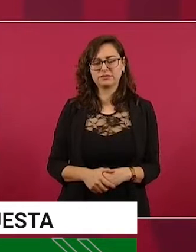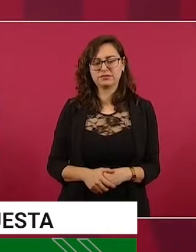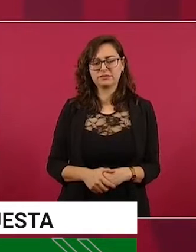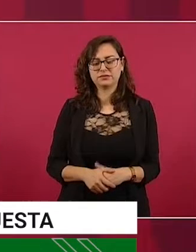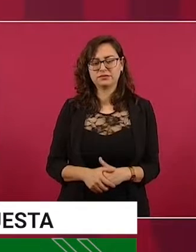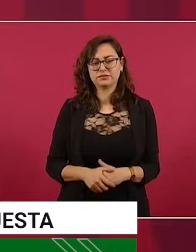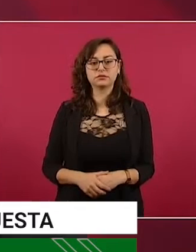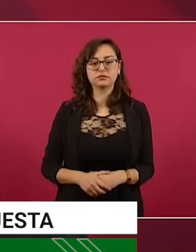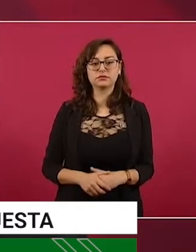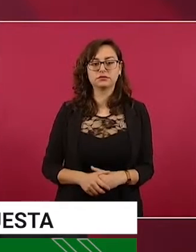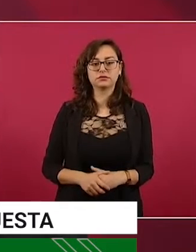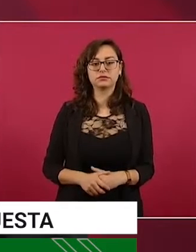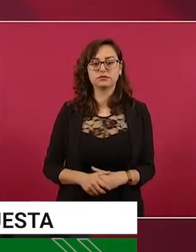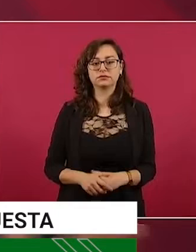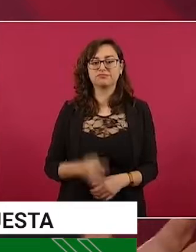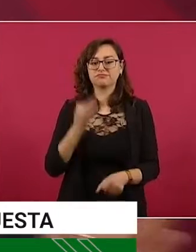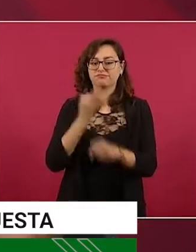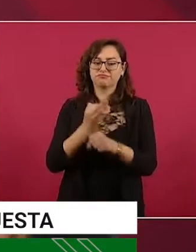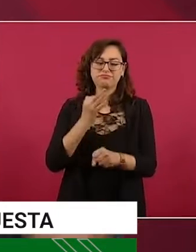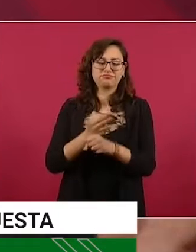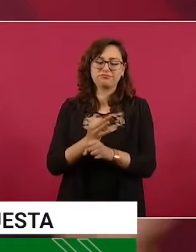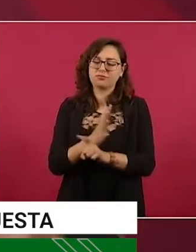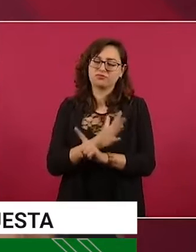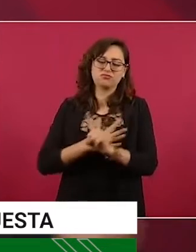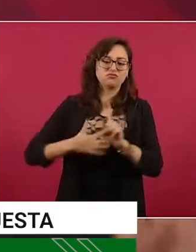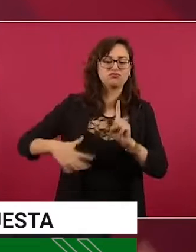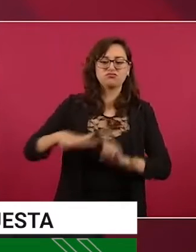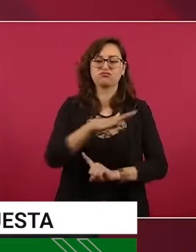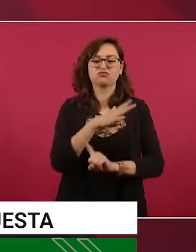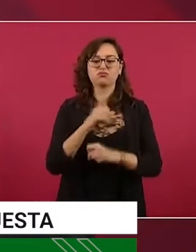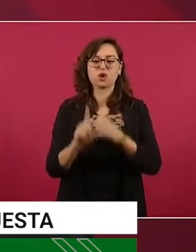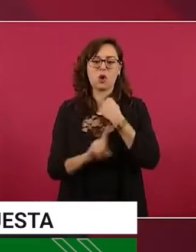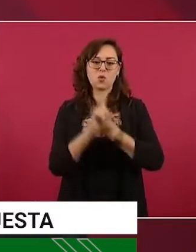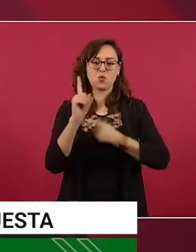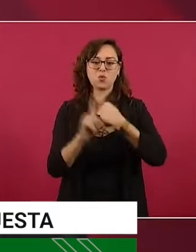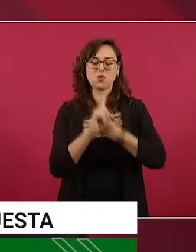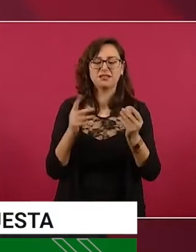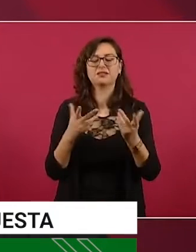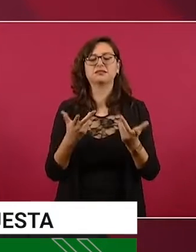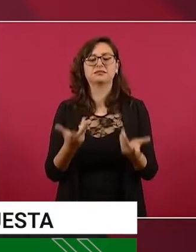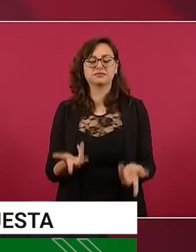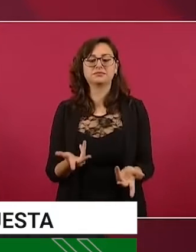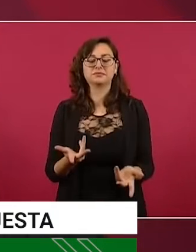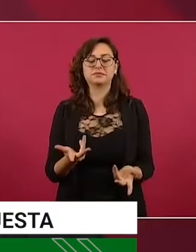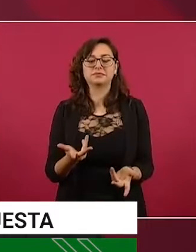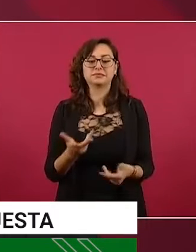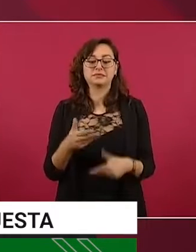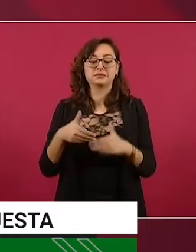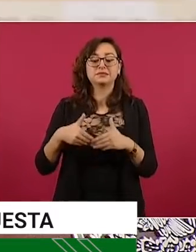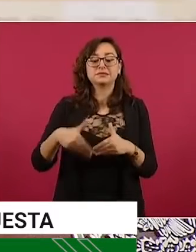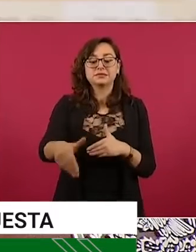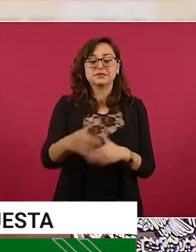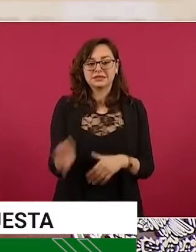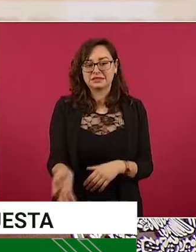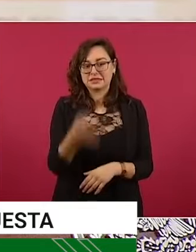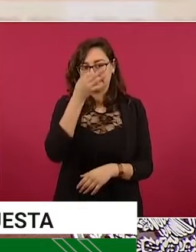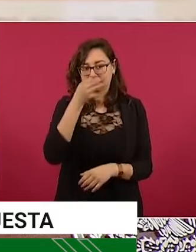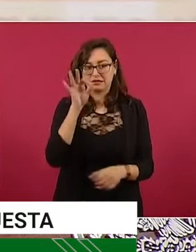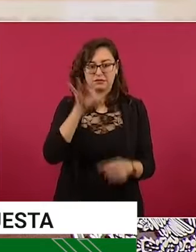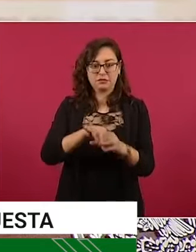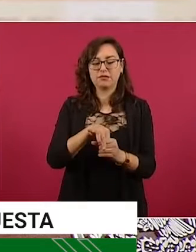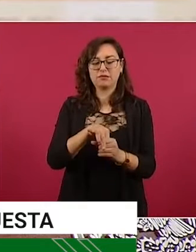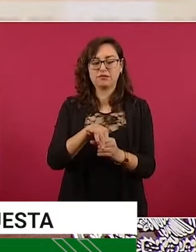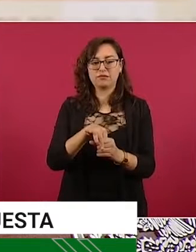pues, con la polémica que existe, ¿no?, actualmente, y además estamos en vísperas de las